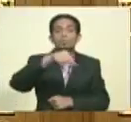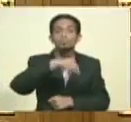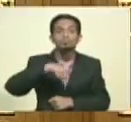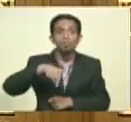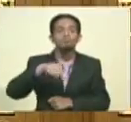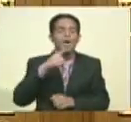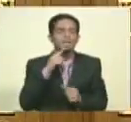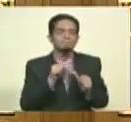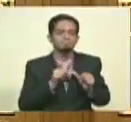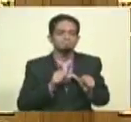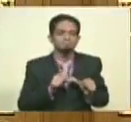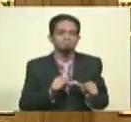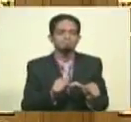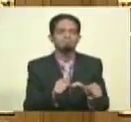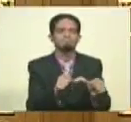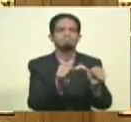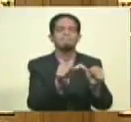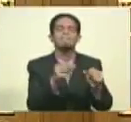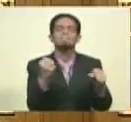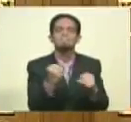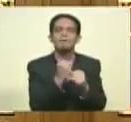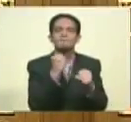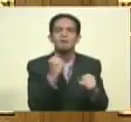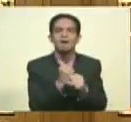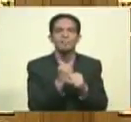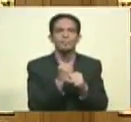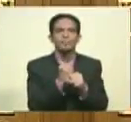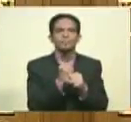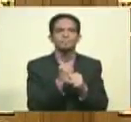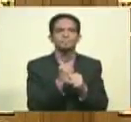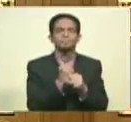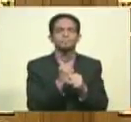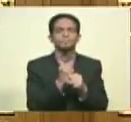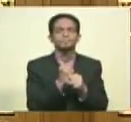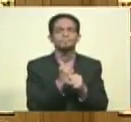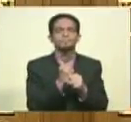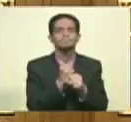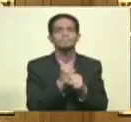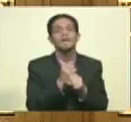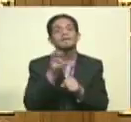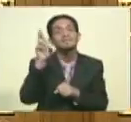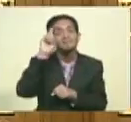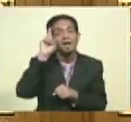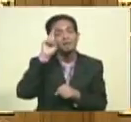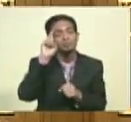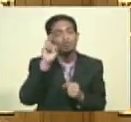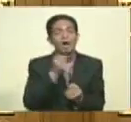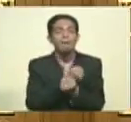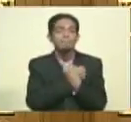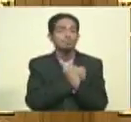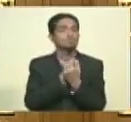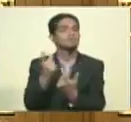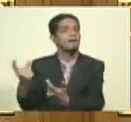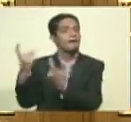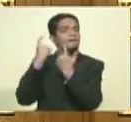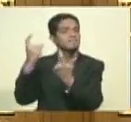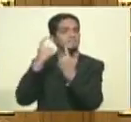seguimos impulsando, con lo que seguimos trabajando. La razón amorosa que nos enseñó Chávez.